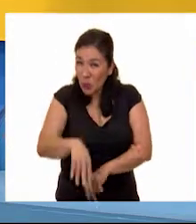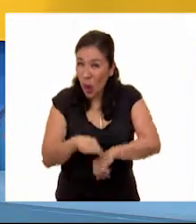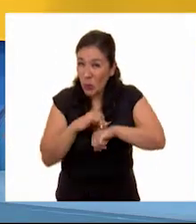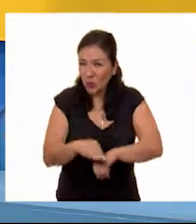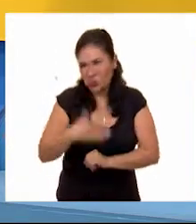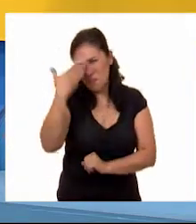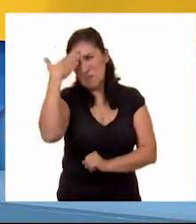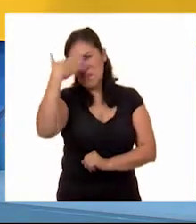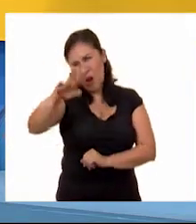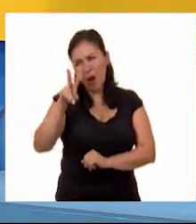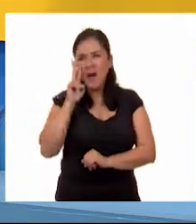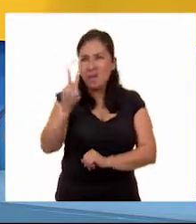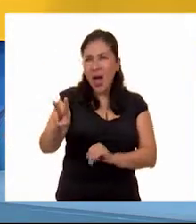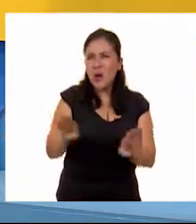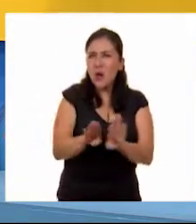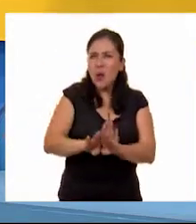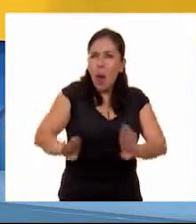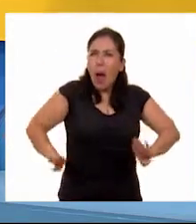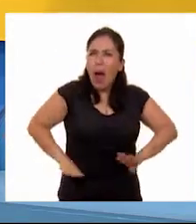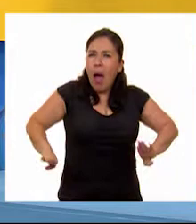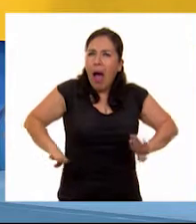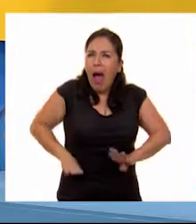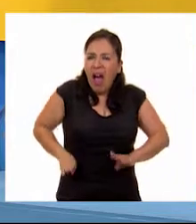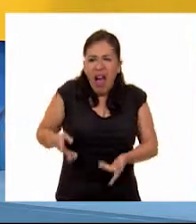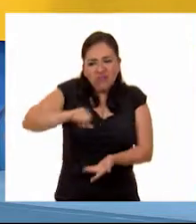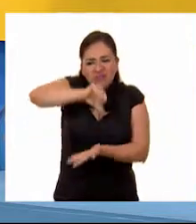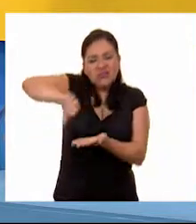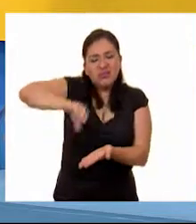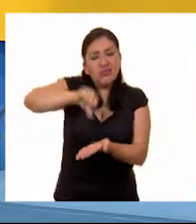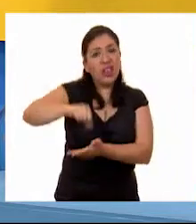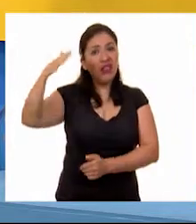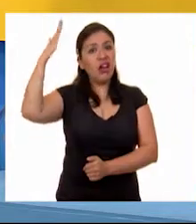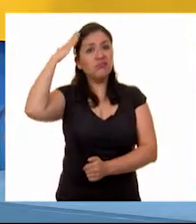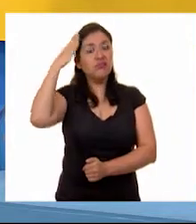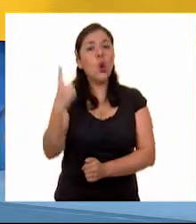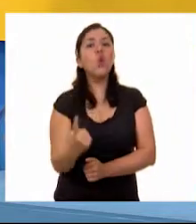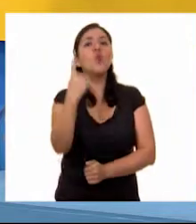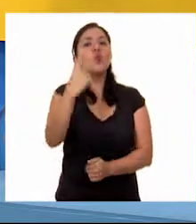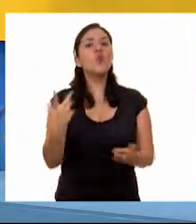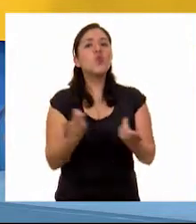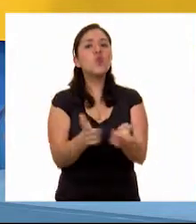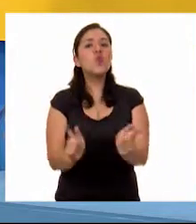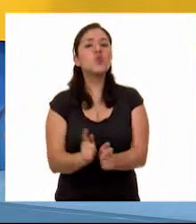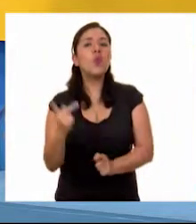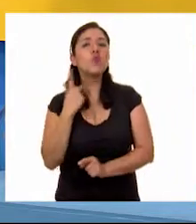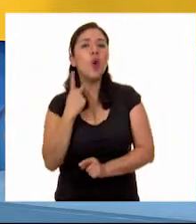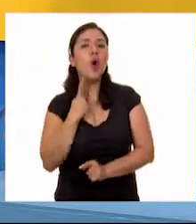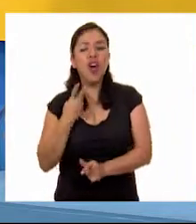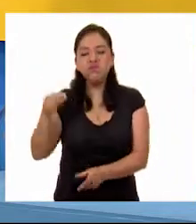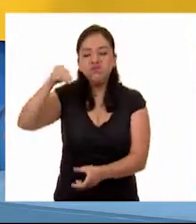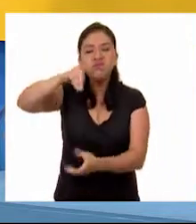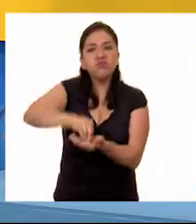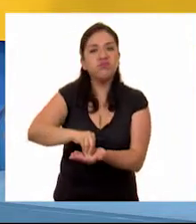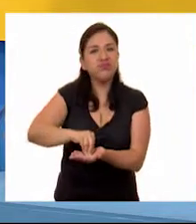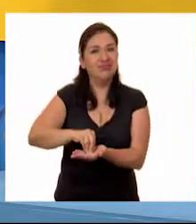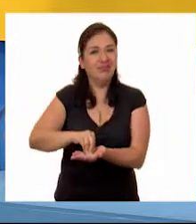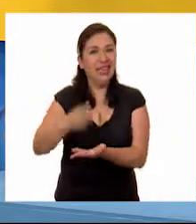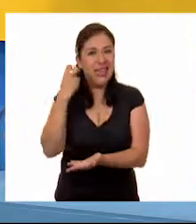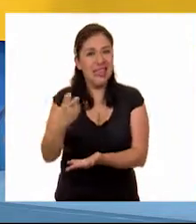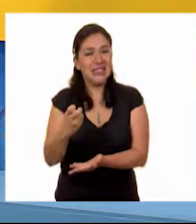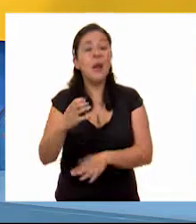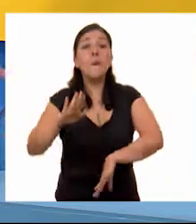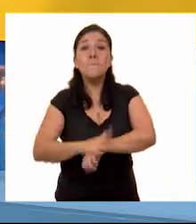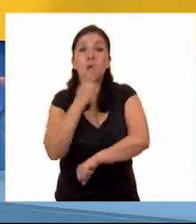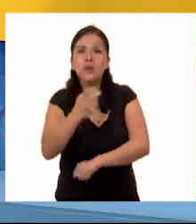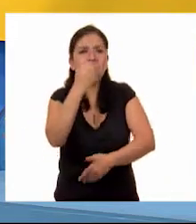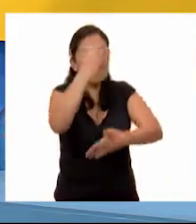ante una realidad que estaba caracterizada por la centralización del poder en el partido oficial y en su estructura. Por ello, ante